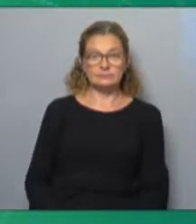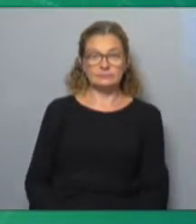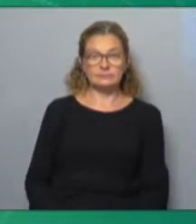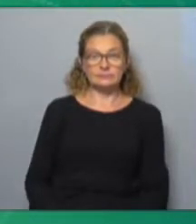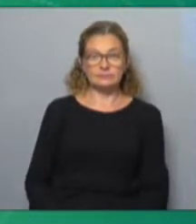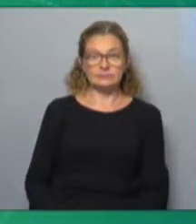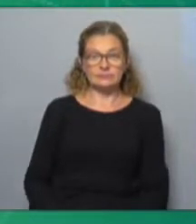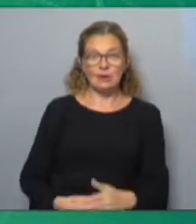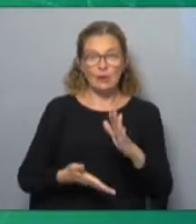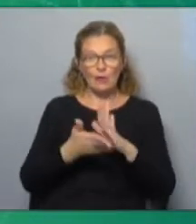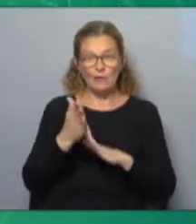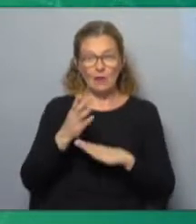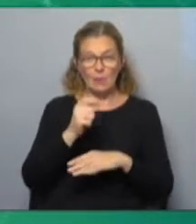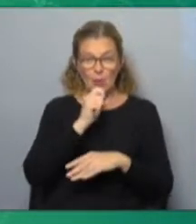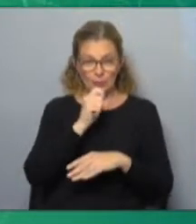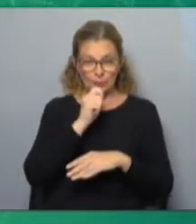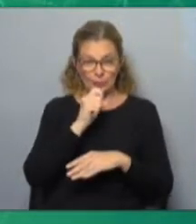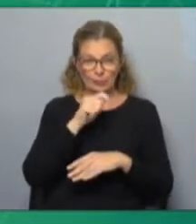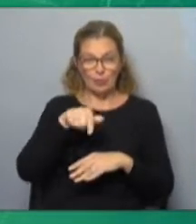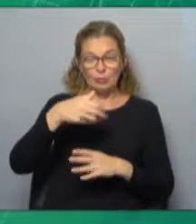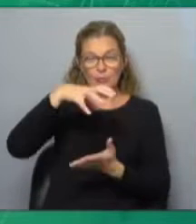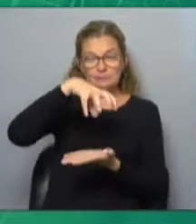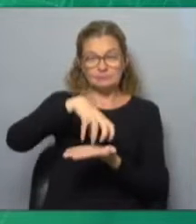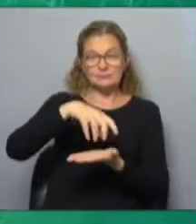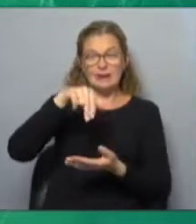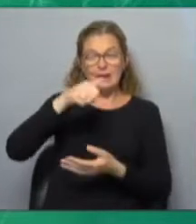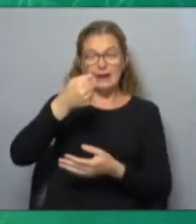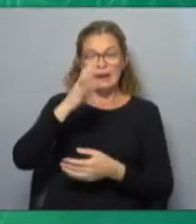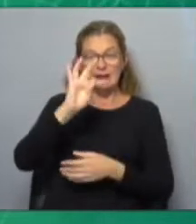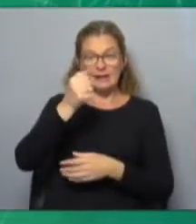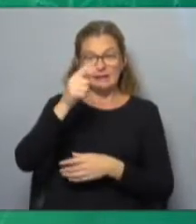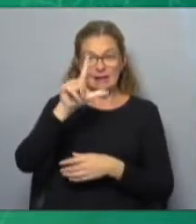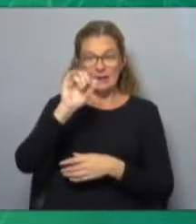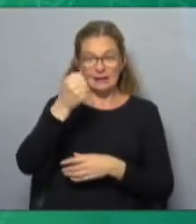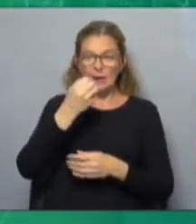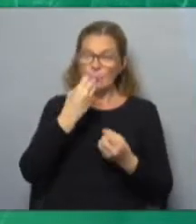Bueno y nos vamos a otro punto de la ciudad. Claro, porque ya está pronta Natalia de Brun. ¿Cómo te va, Nati?